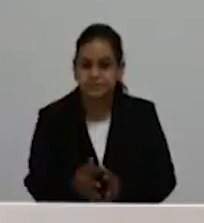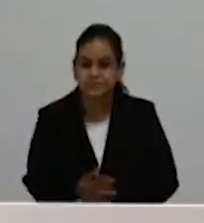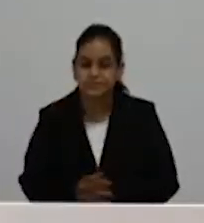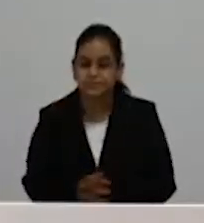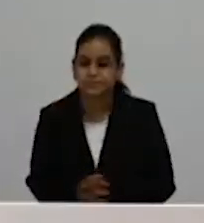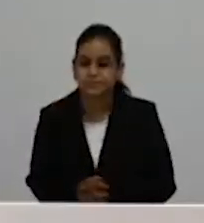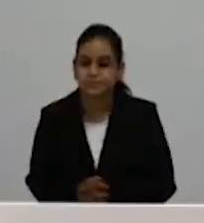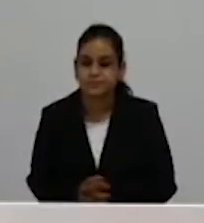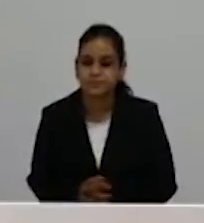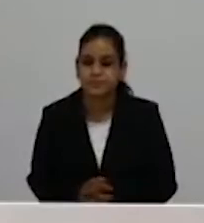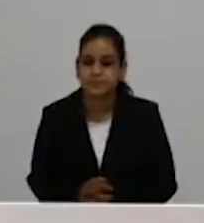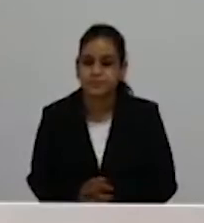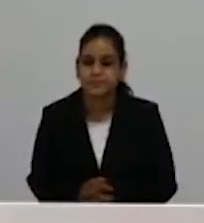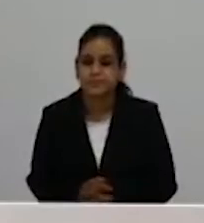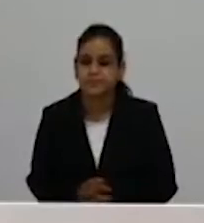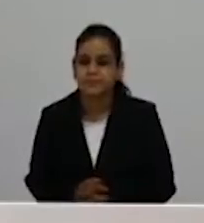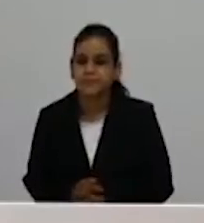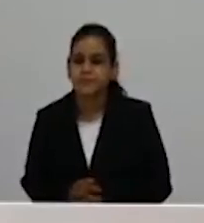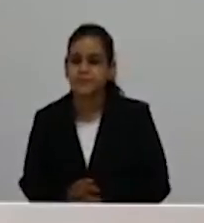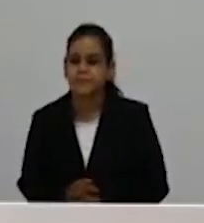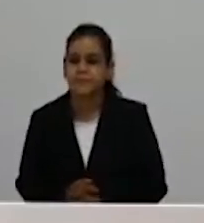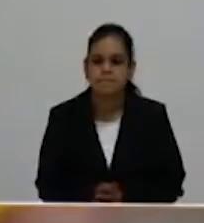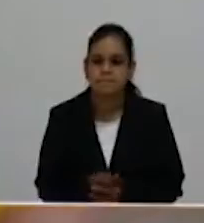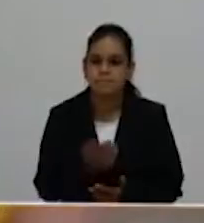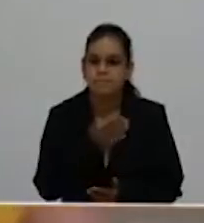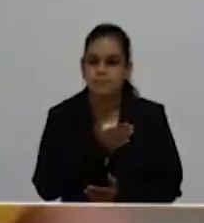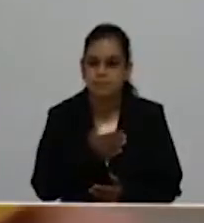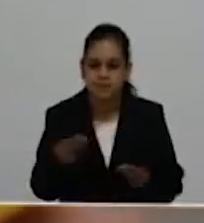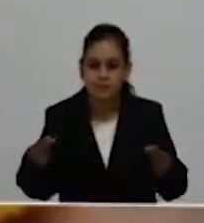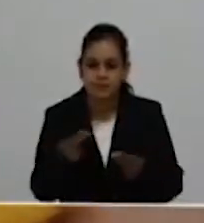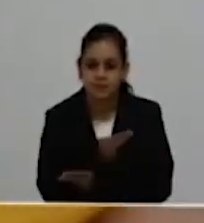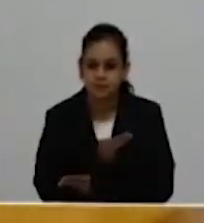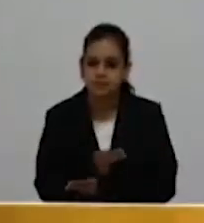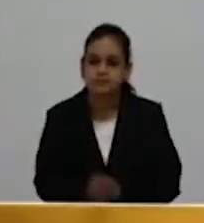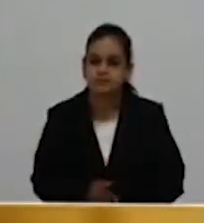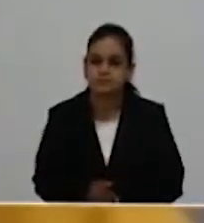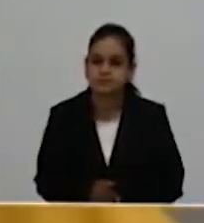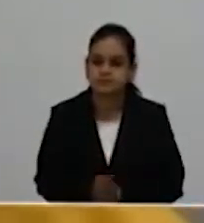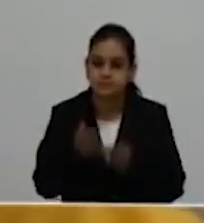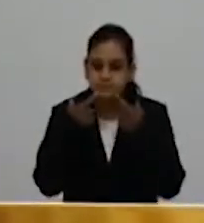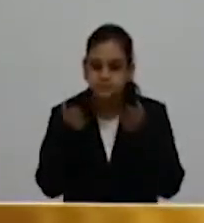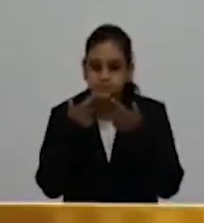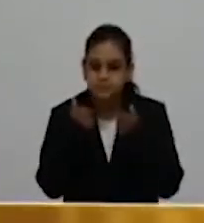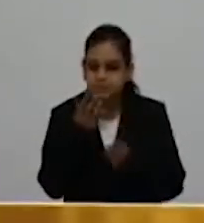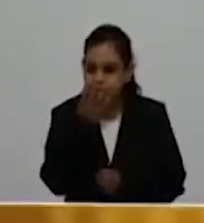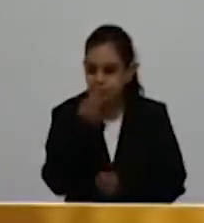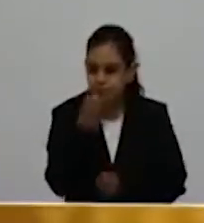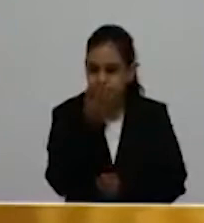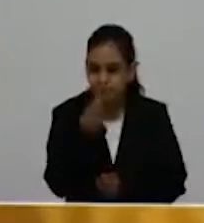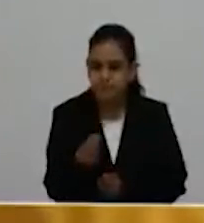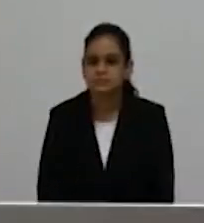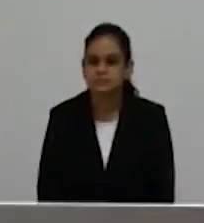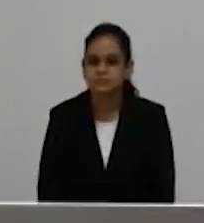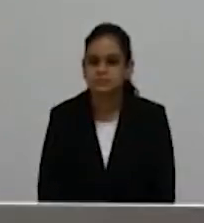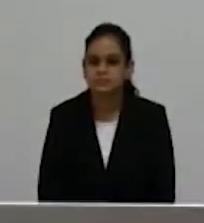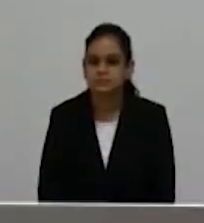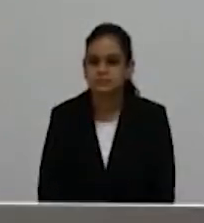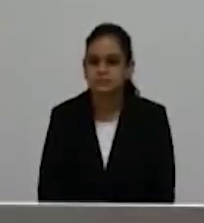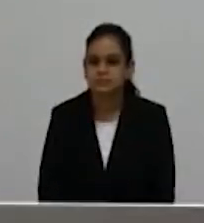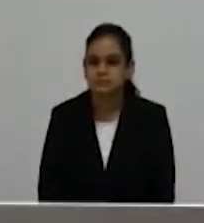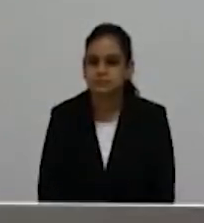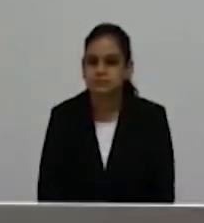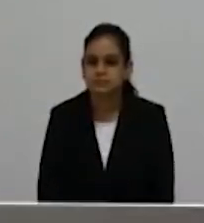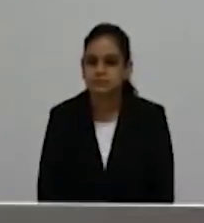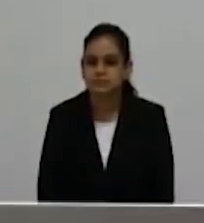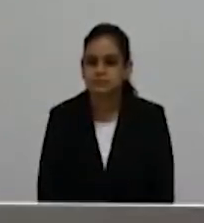corona por el partido verde claudia elvira rodríguez por la udc ernesto por lo valenciana asimismo lo hizo por